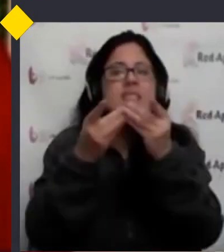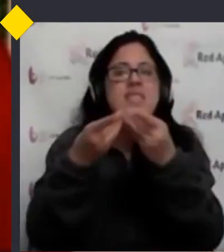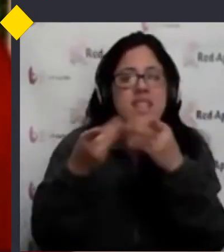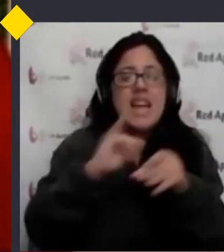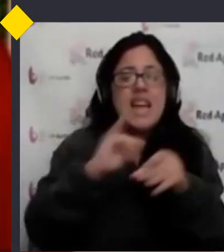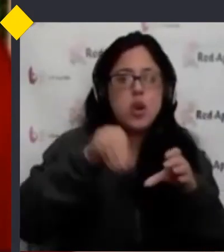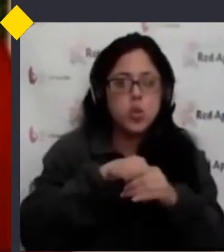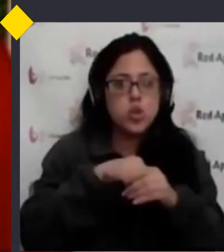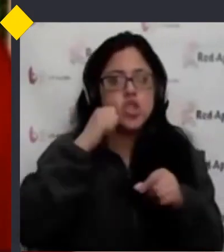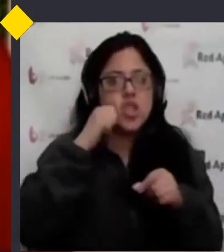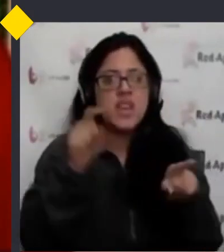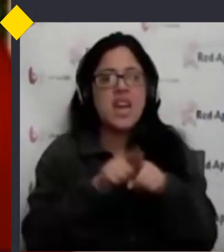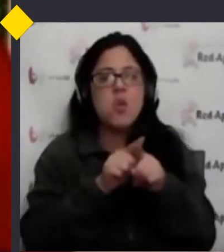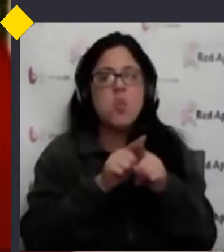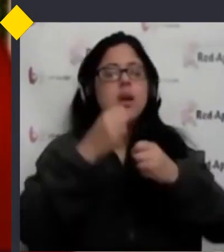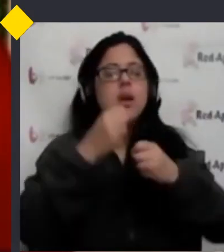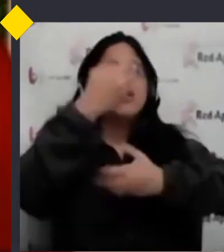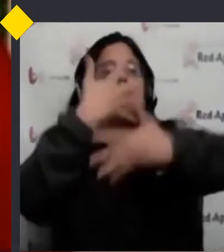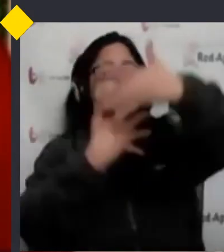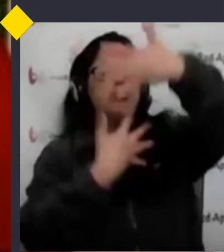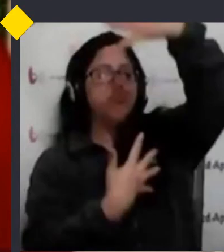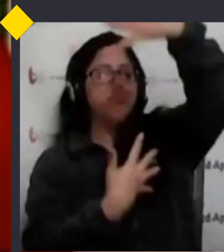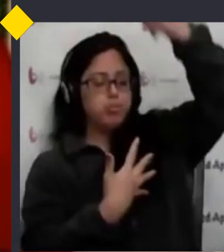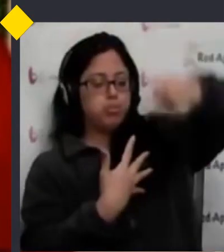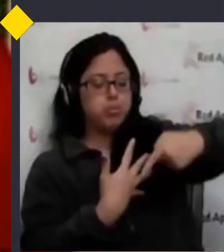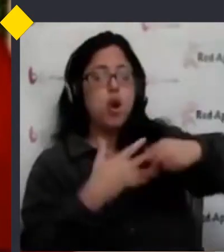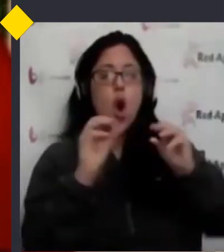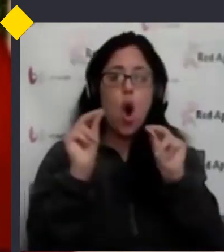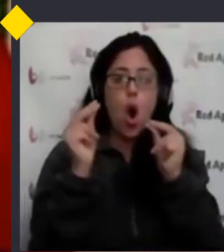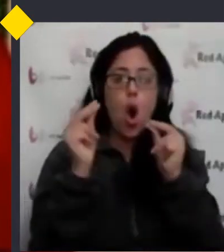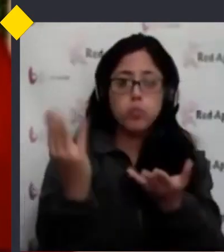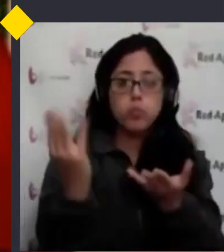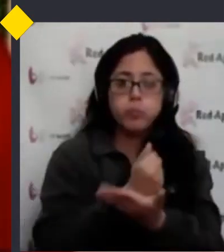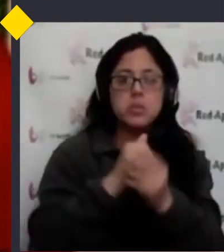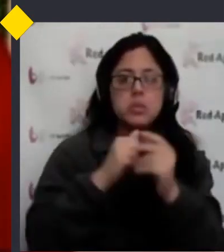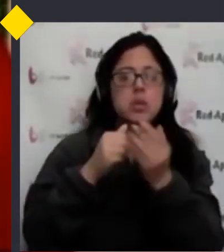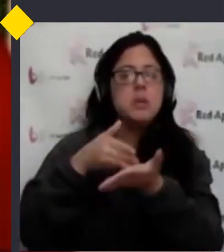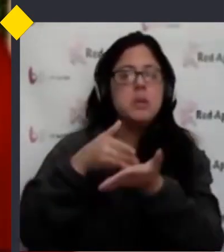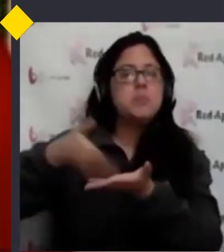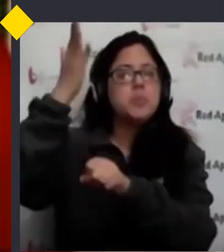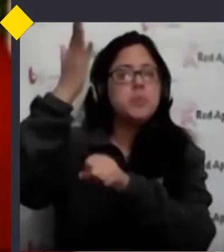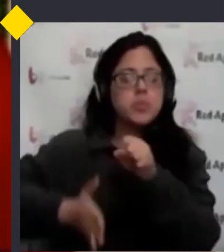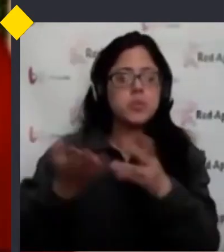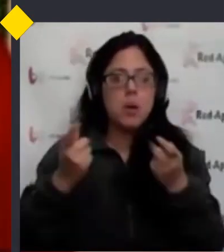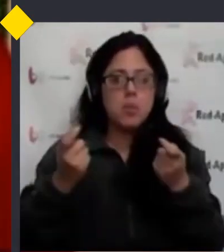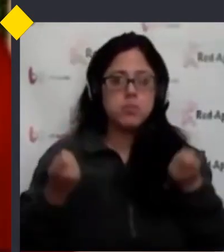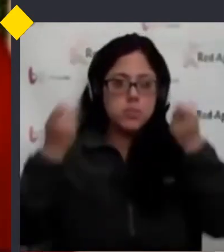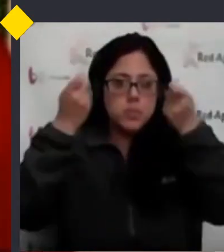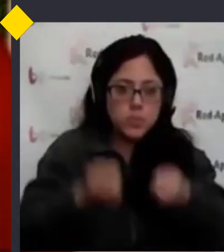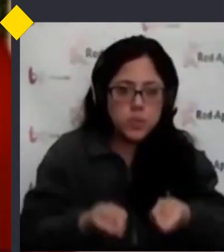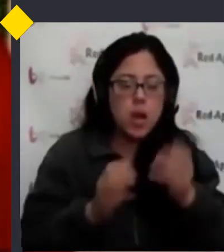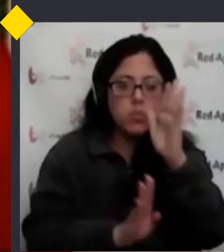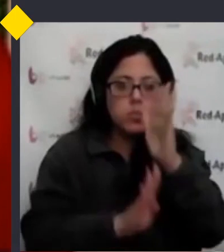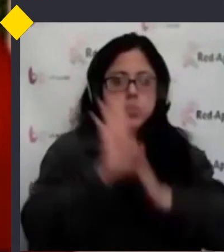pase al final de la lista? No se recorten los presupuestos que se tiene para poder invertir en el desarrollo de diversidad e inclusión.